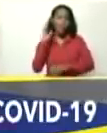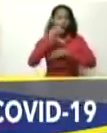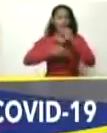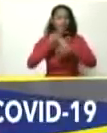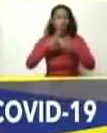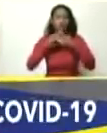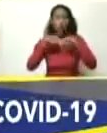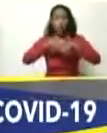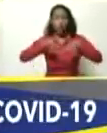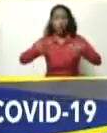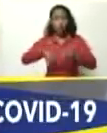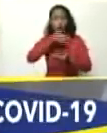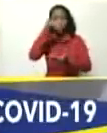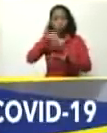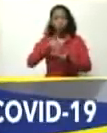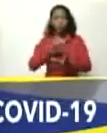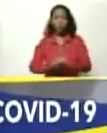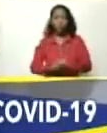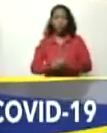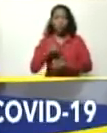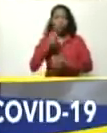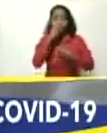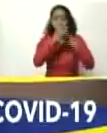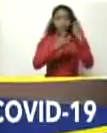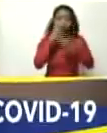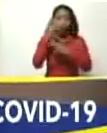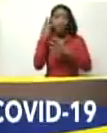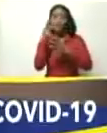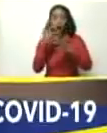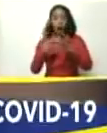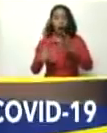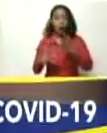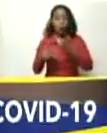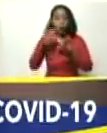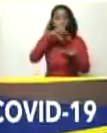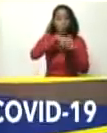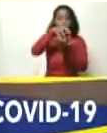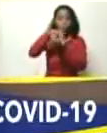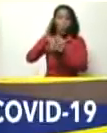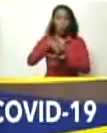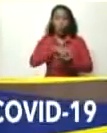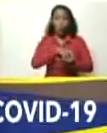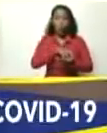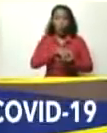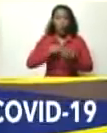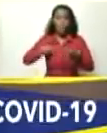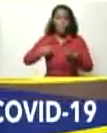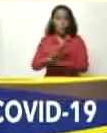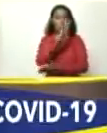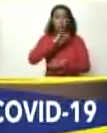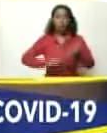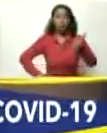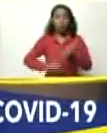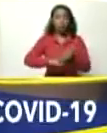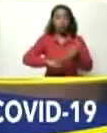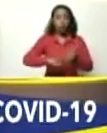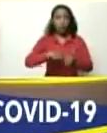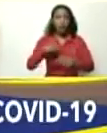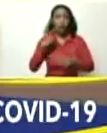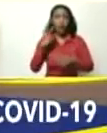todo el territorio nacional. Yo he recorrido varios estados impulsando la vacunación contra